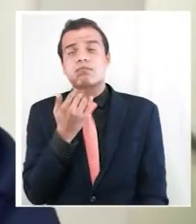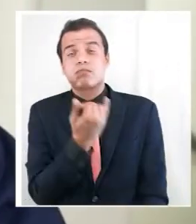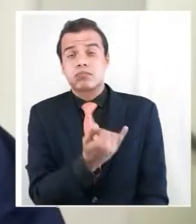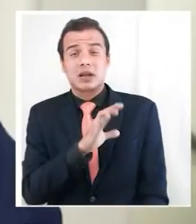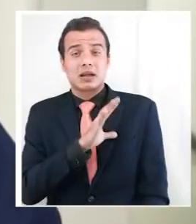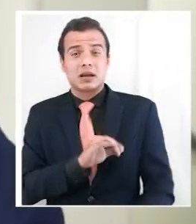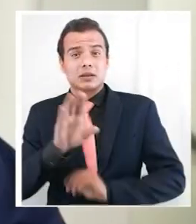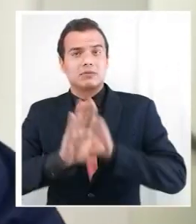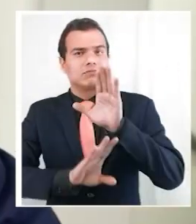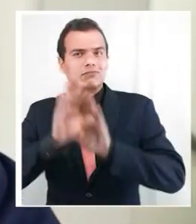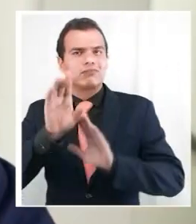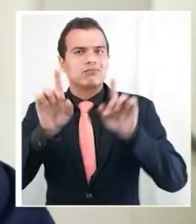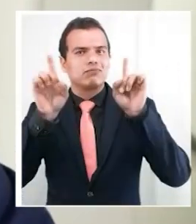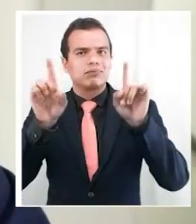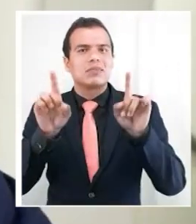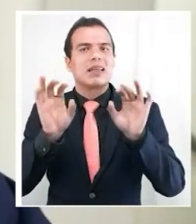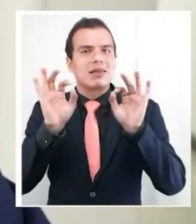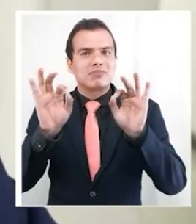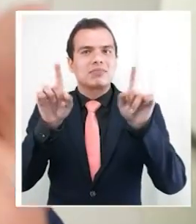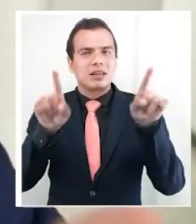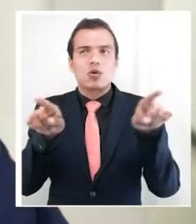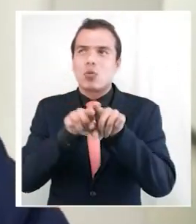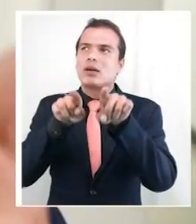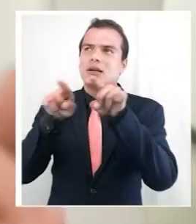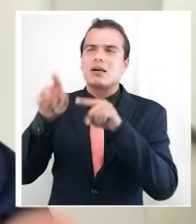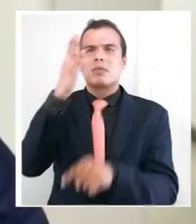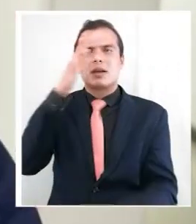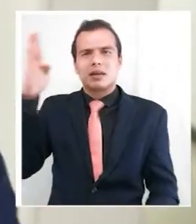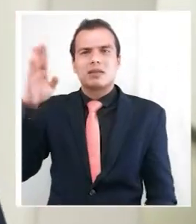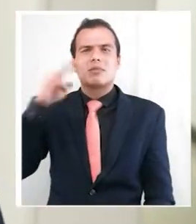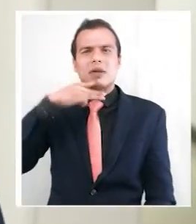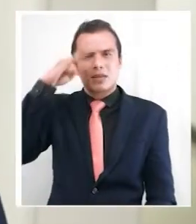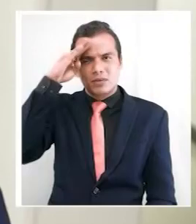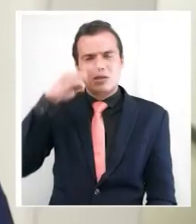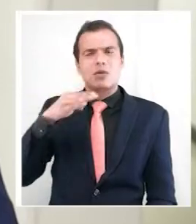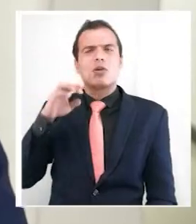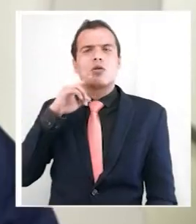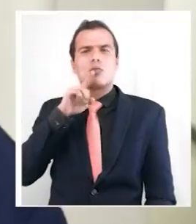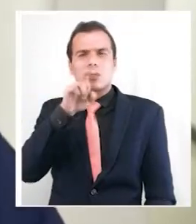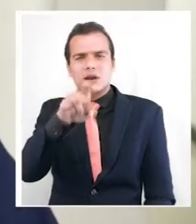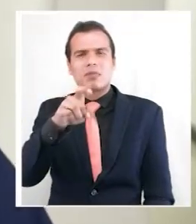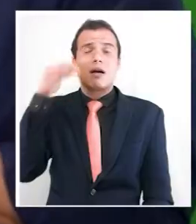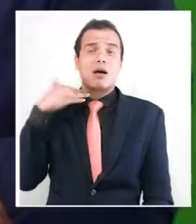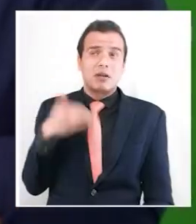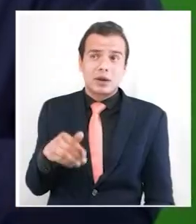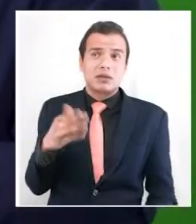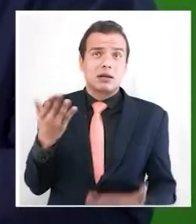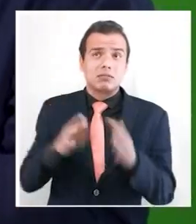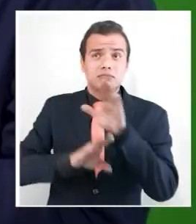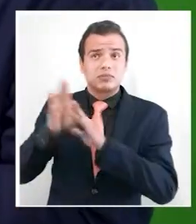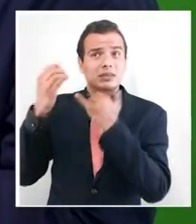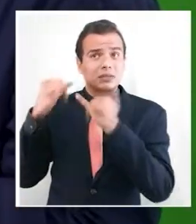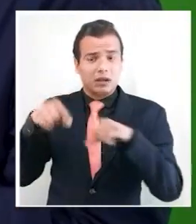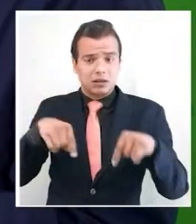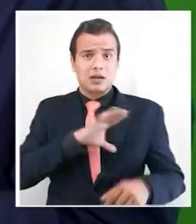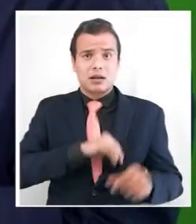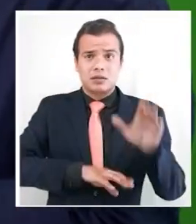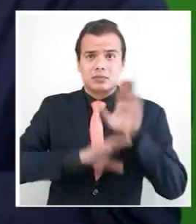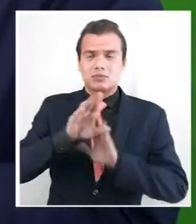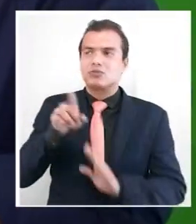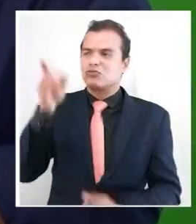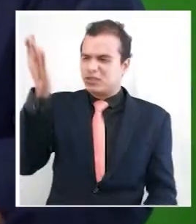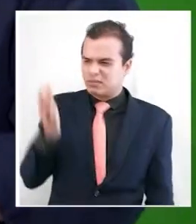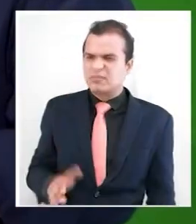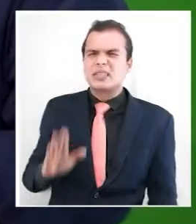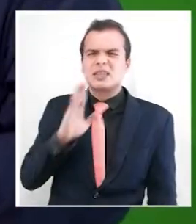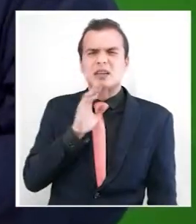Cali necesita avanzar, así como avanza Barranquilla, Medellín, Bucaramanga y no más allí Pereira y Armenia. Más allá del aspirante que en esta tercera